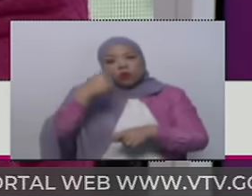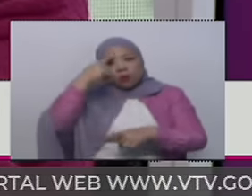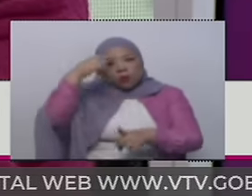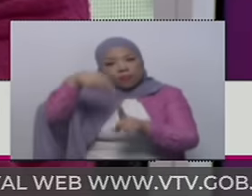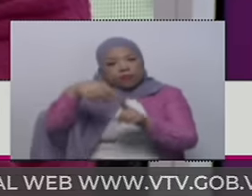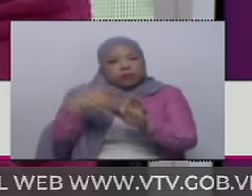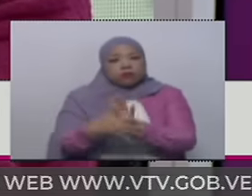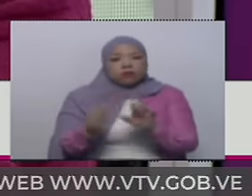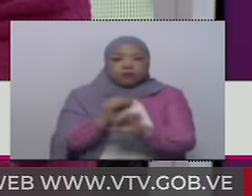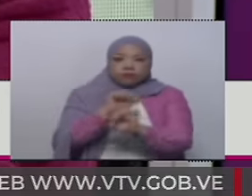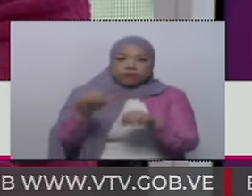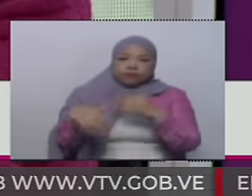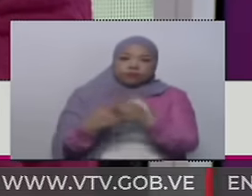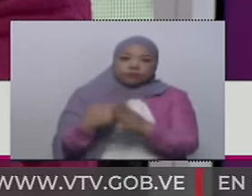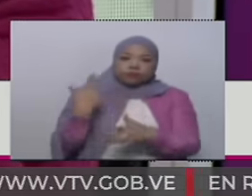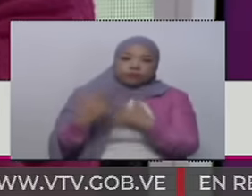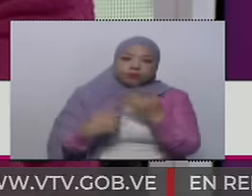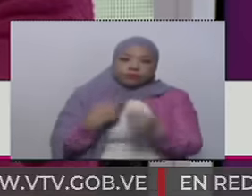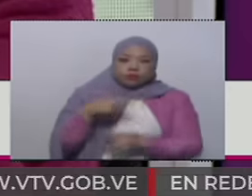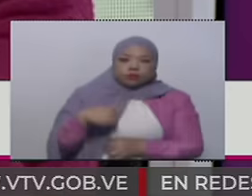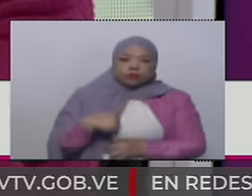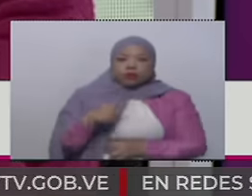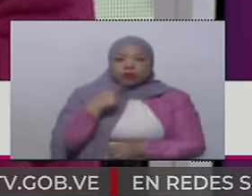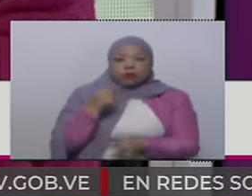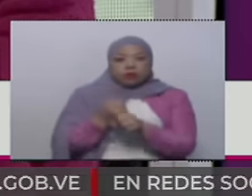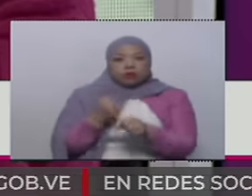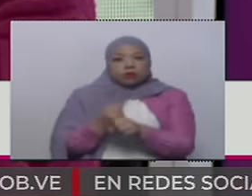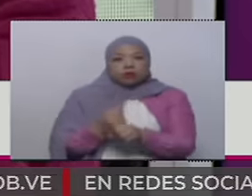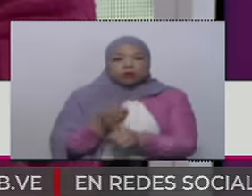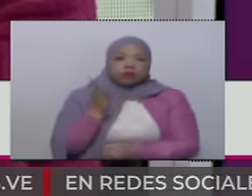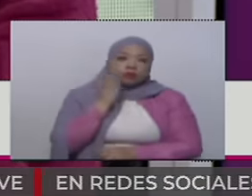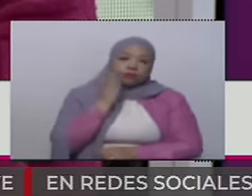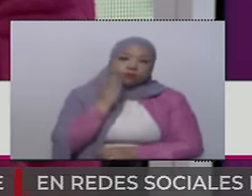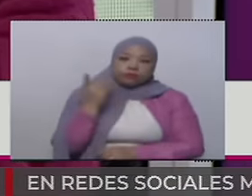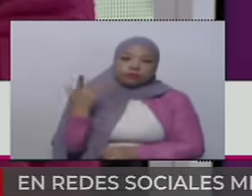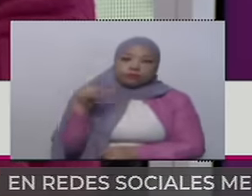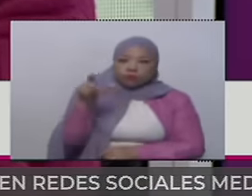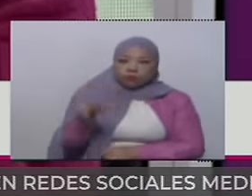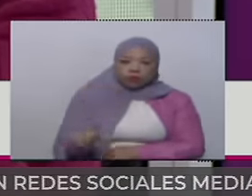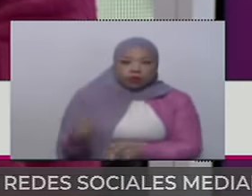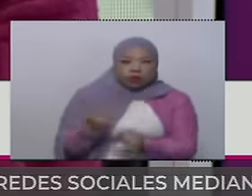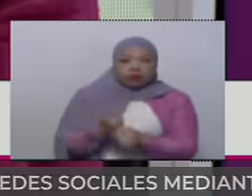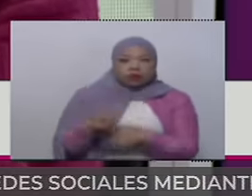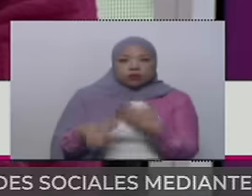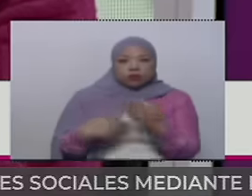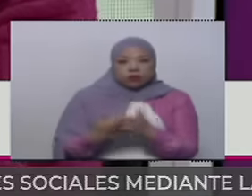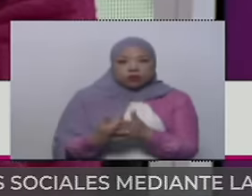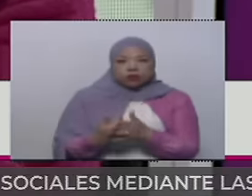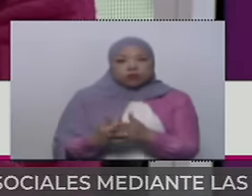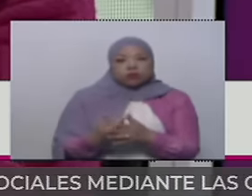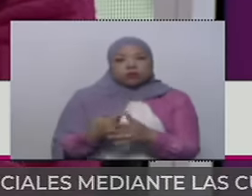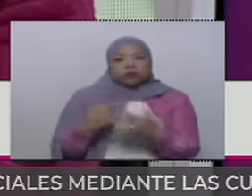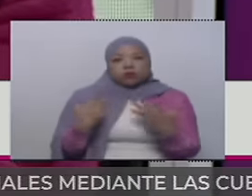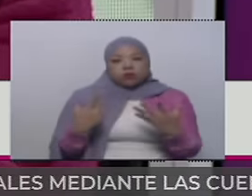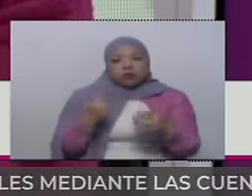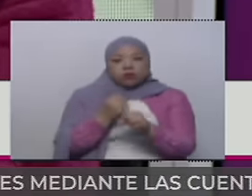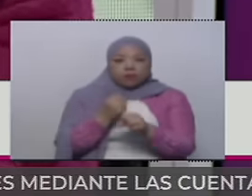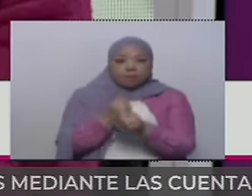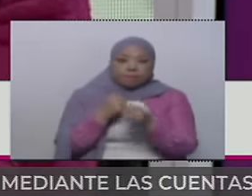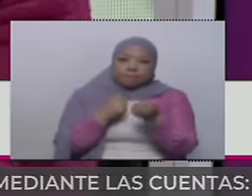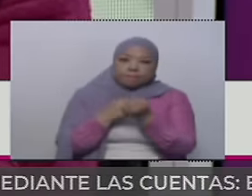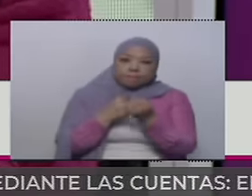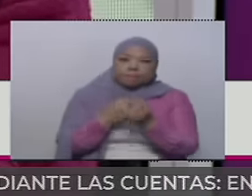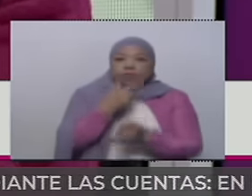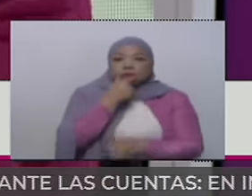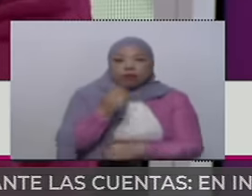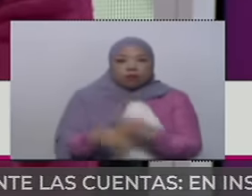éxito para cualquiera de las patologías. Y en el cáncer de mama no queda atrás también tener en cuenta estos tres factores que son